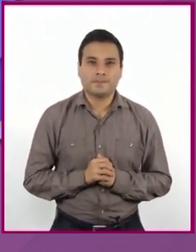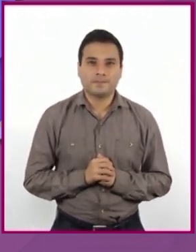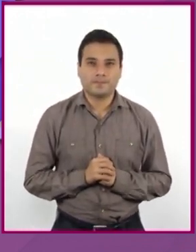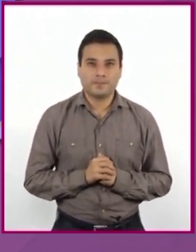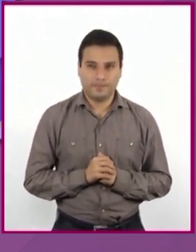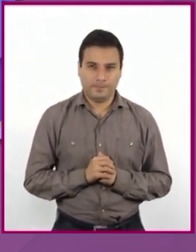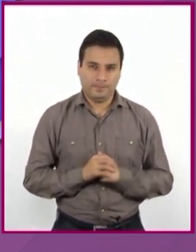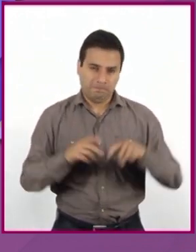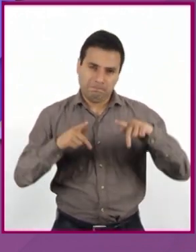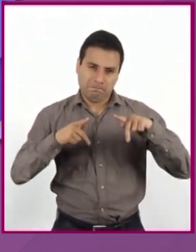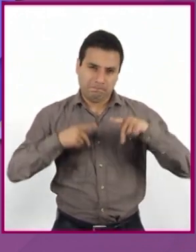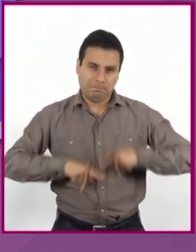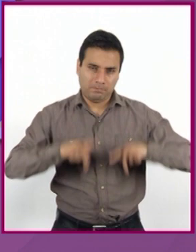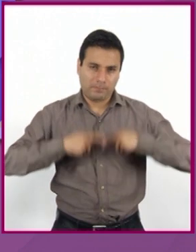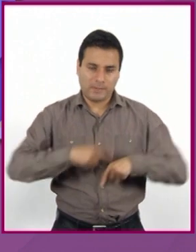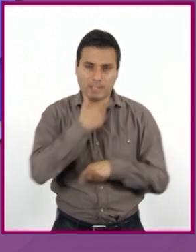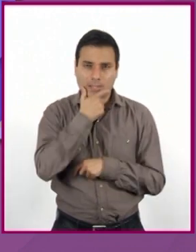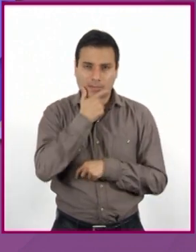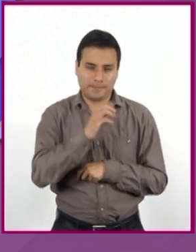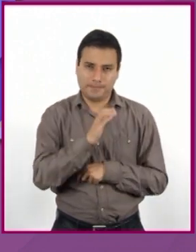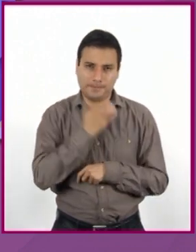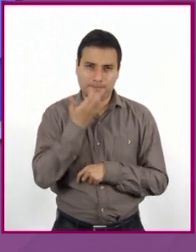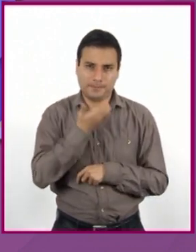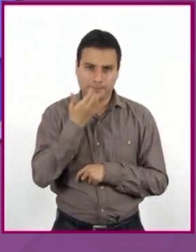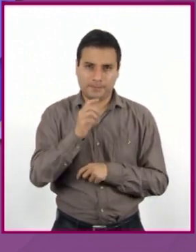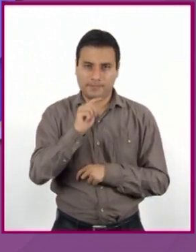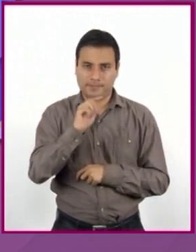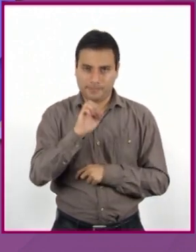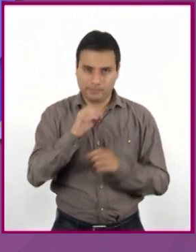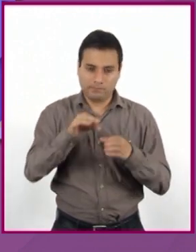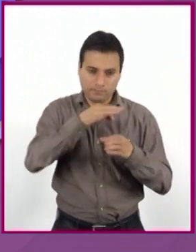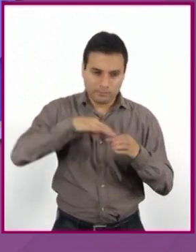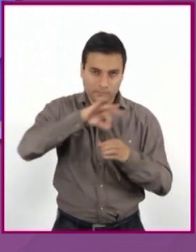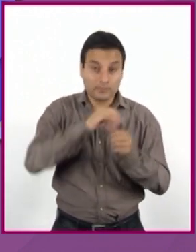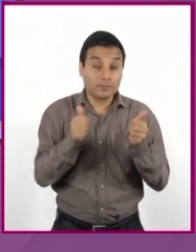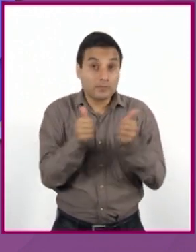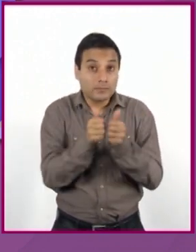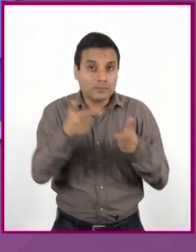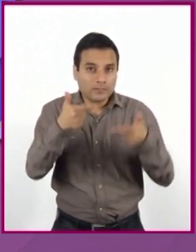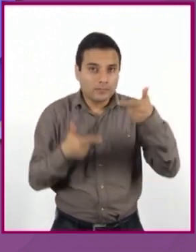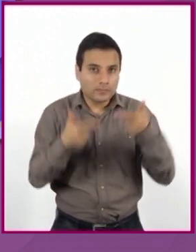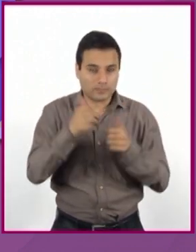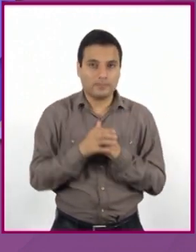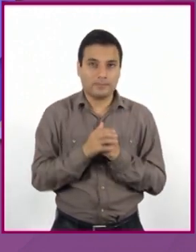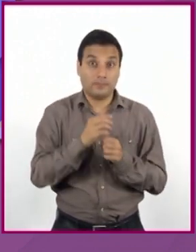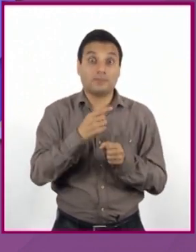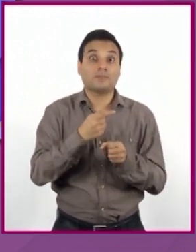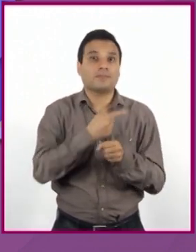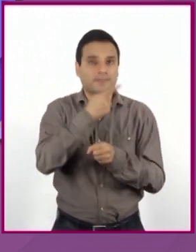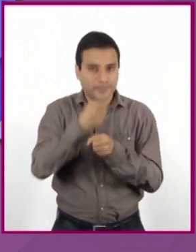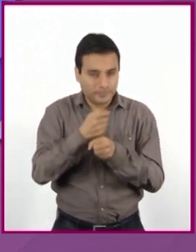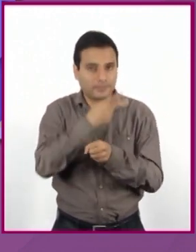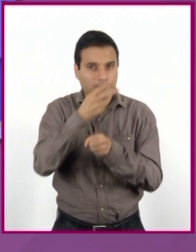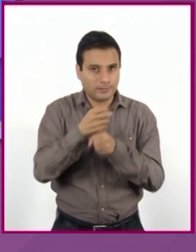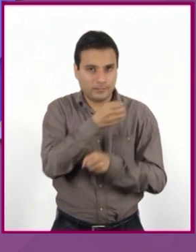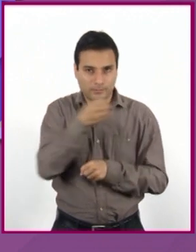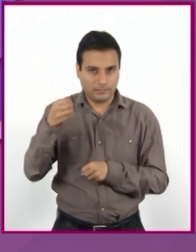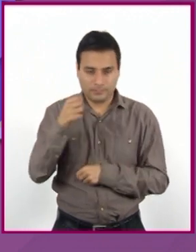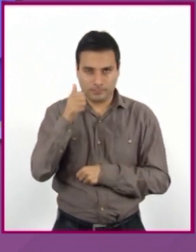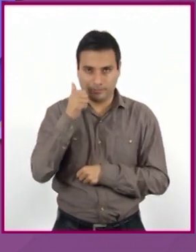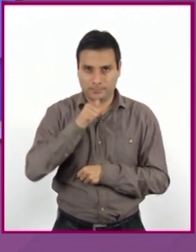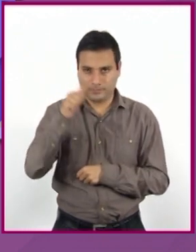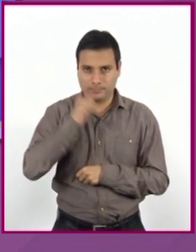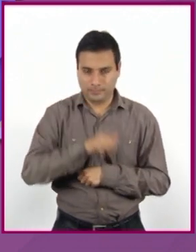ingleses acostumbran tomar el té, pero además añaden leche. El orden es primordial para conservar el sabor delicado